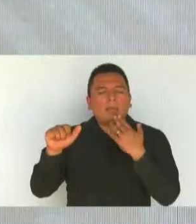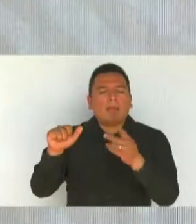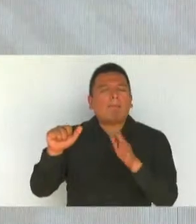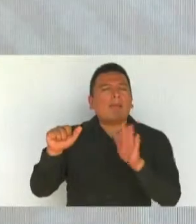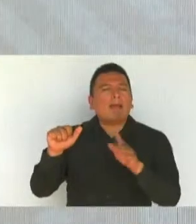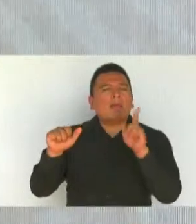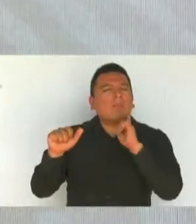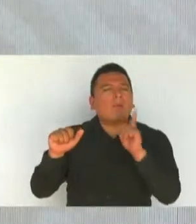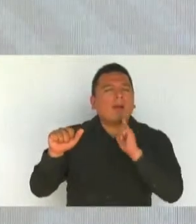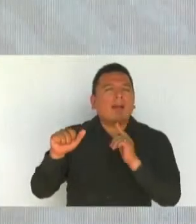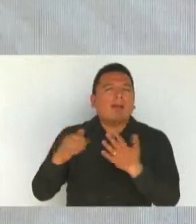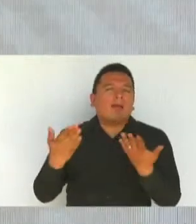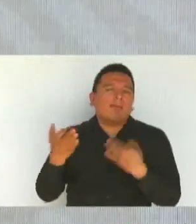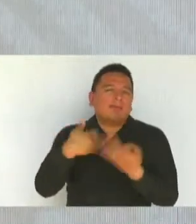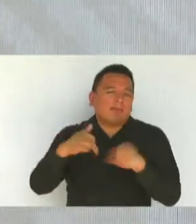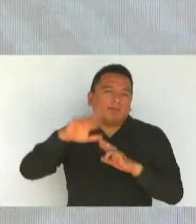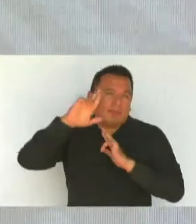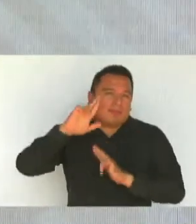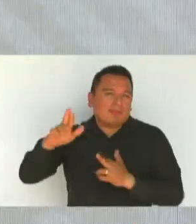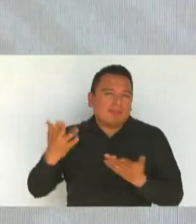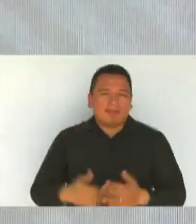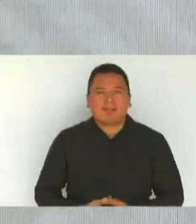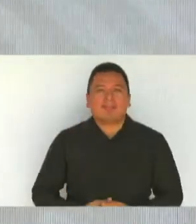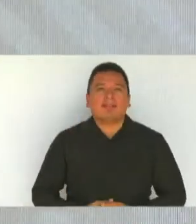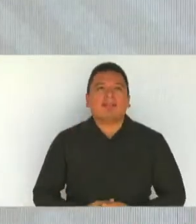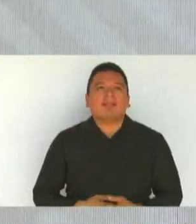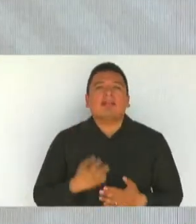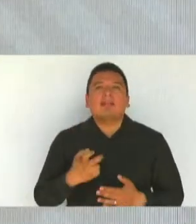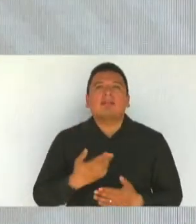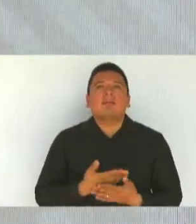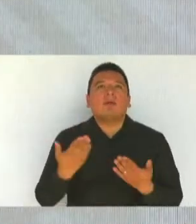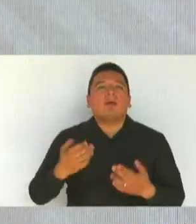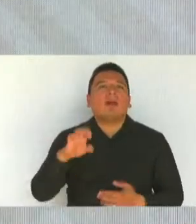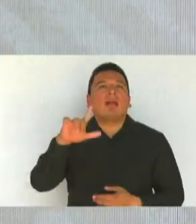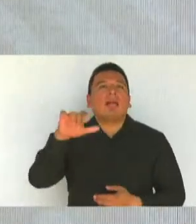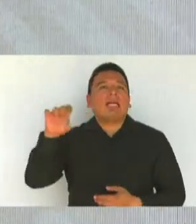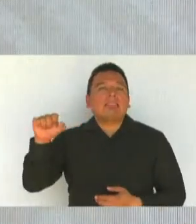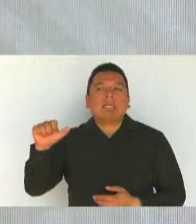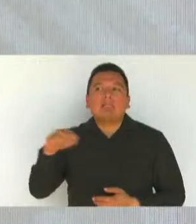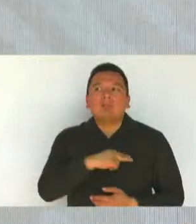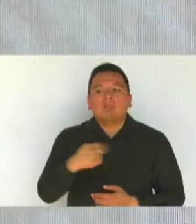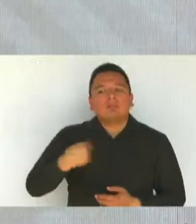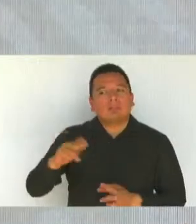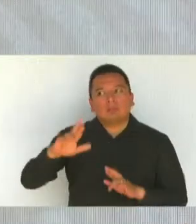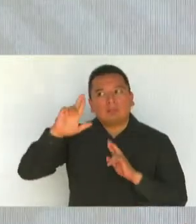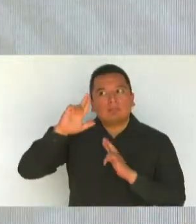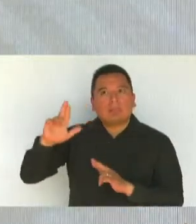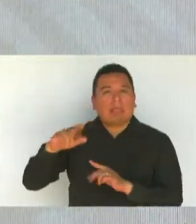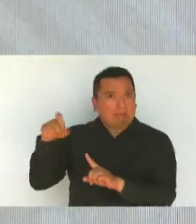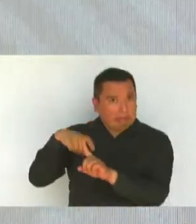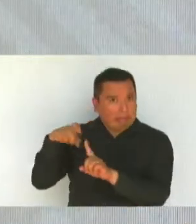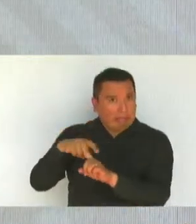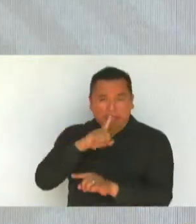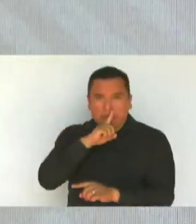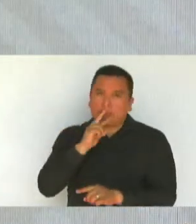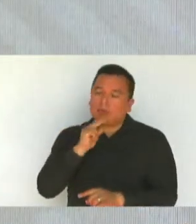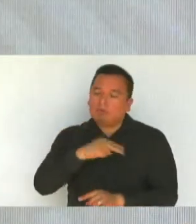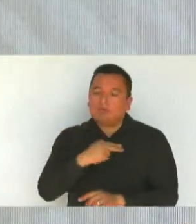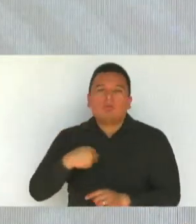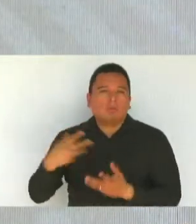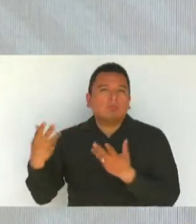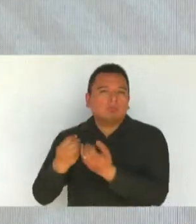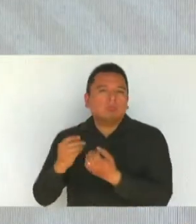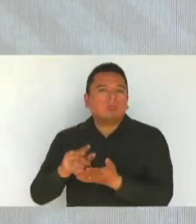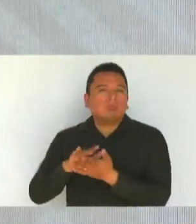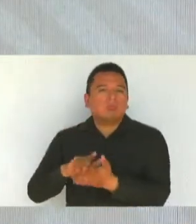Entonces ELSA tiene una gran ventaja. Está prohibido criticar a ELSA y hay que ponerse a trabajar con ELSA. Nosotros